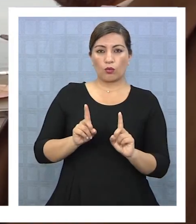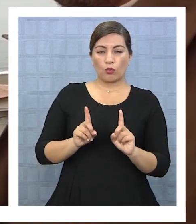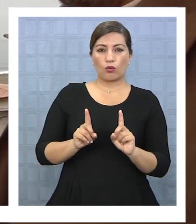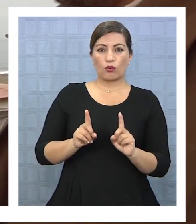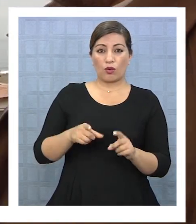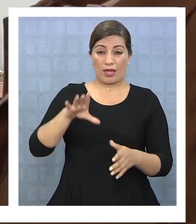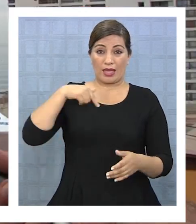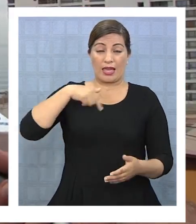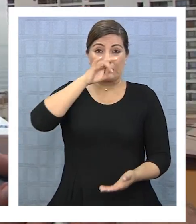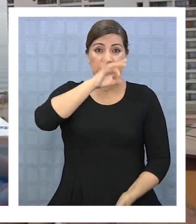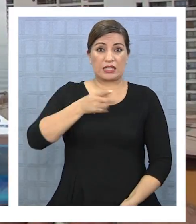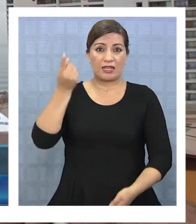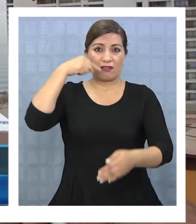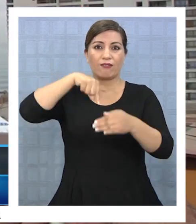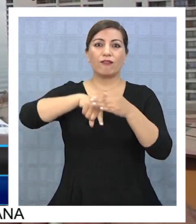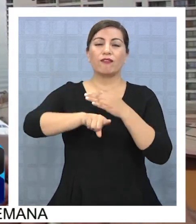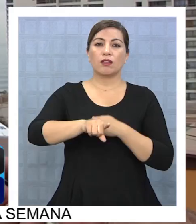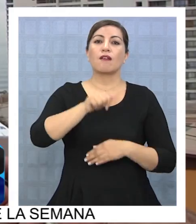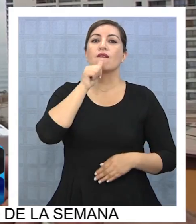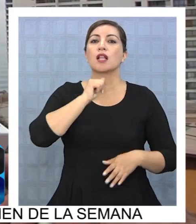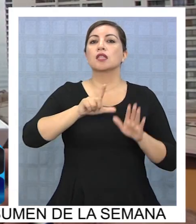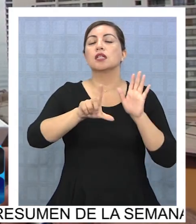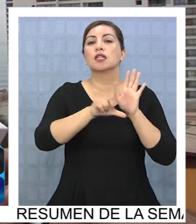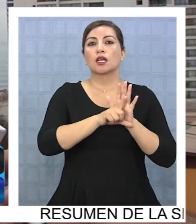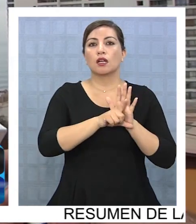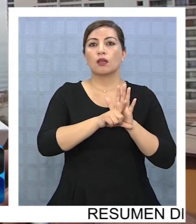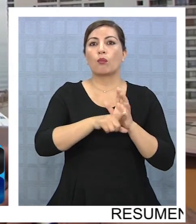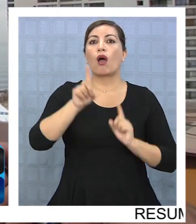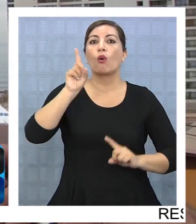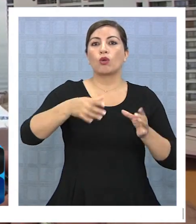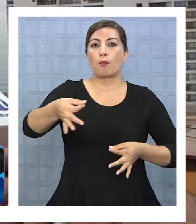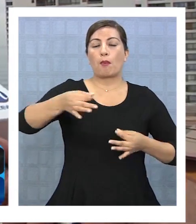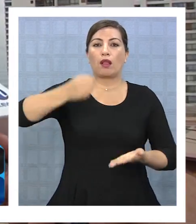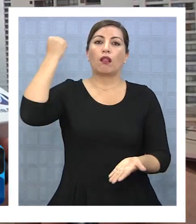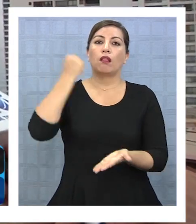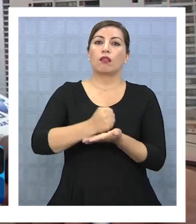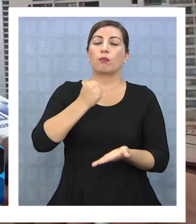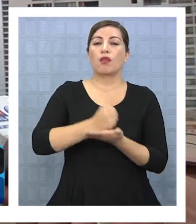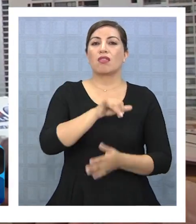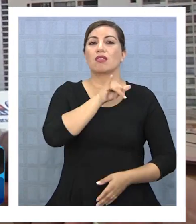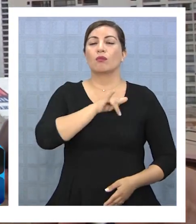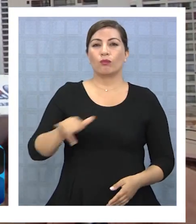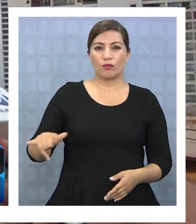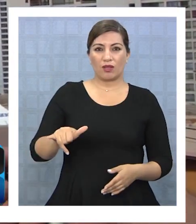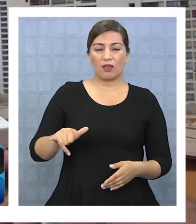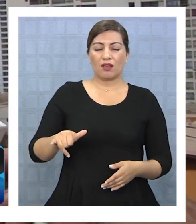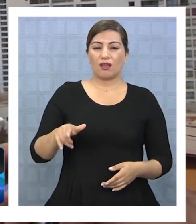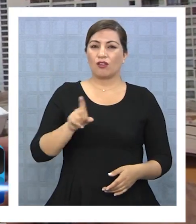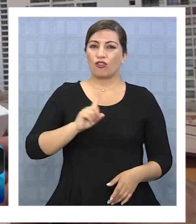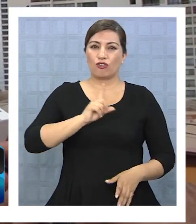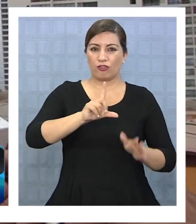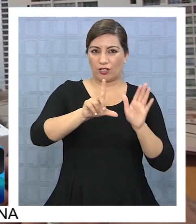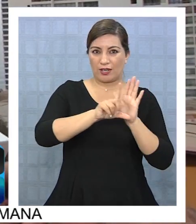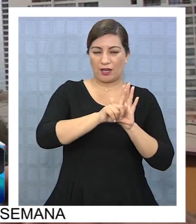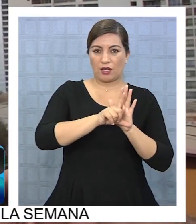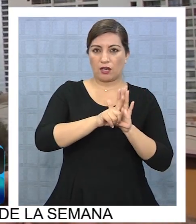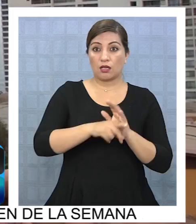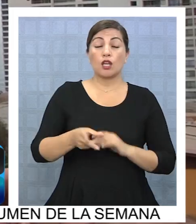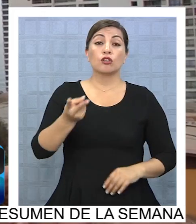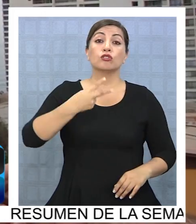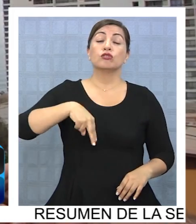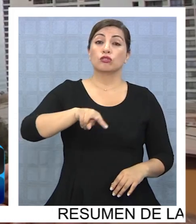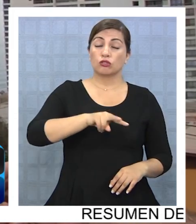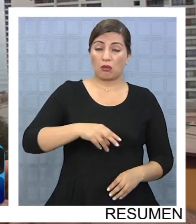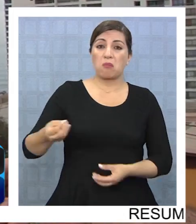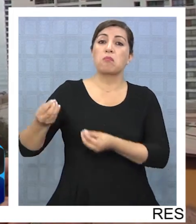circunstancias de ilegalidad y si entran, timbran papeles, pero después se quedan ilegales en Chile y producen una serie de anomalías.